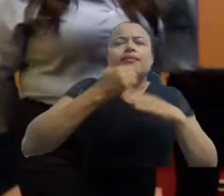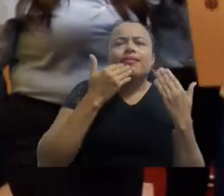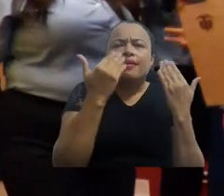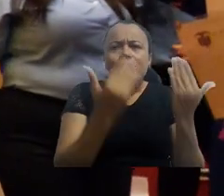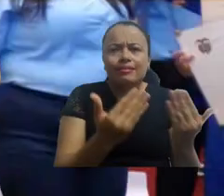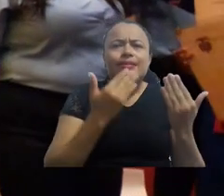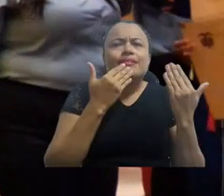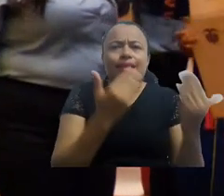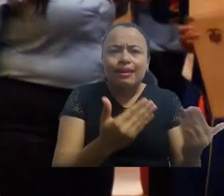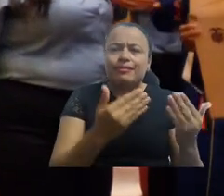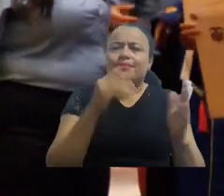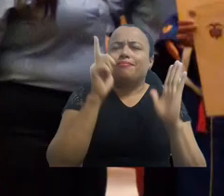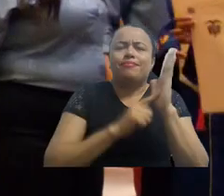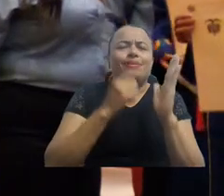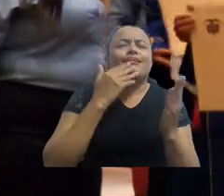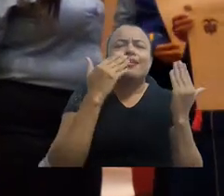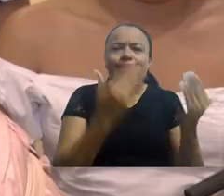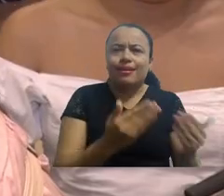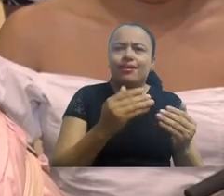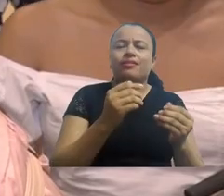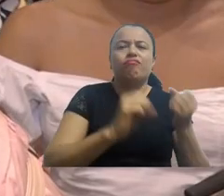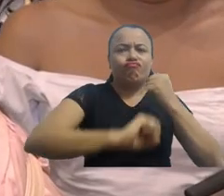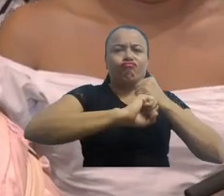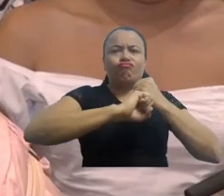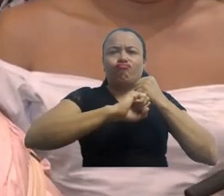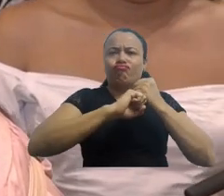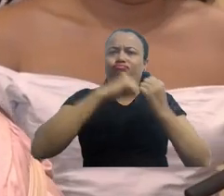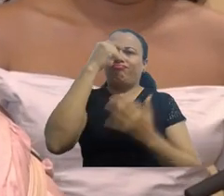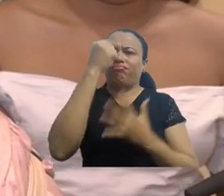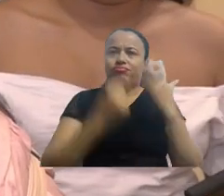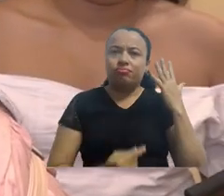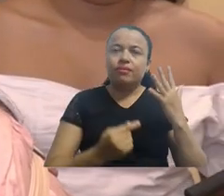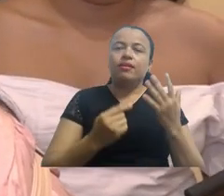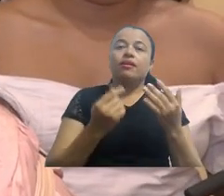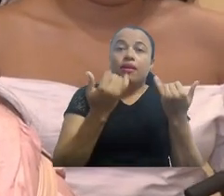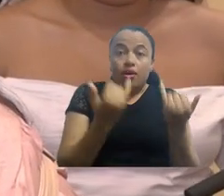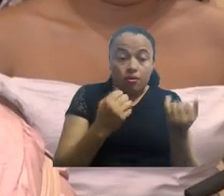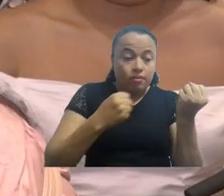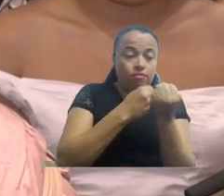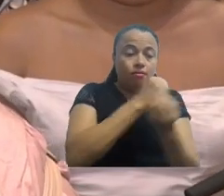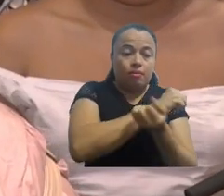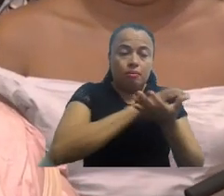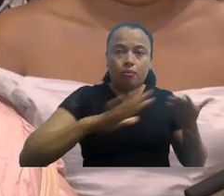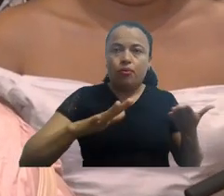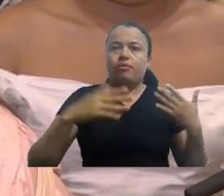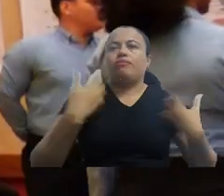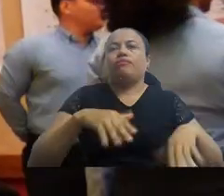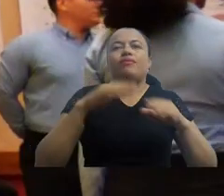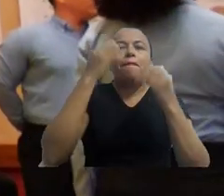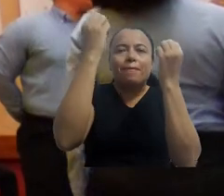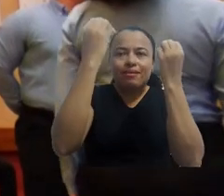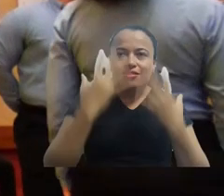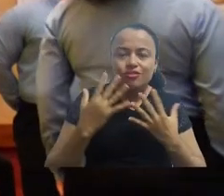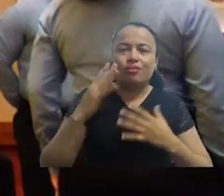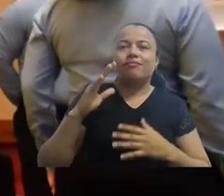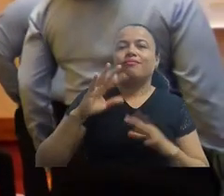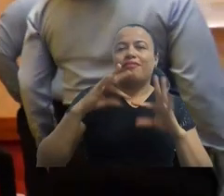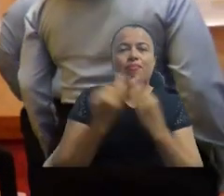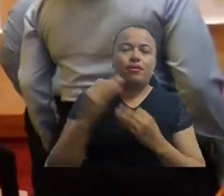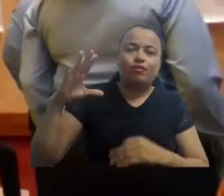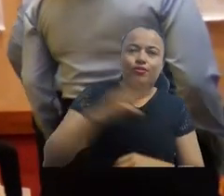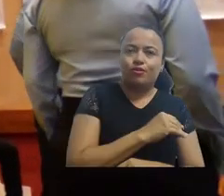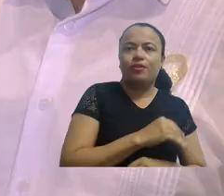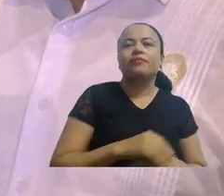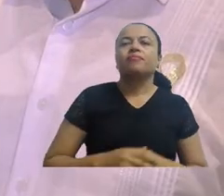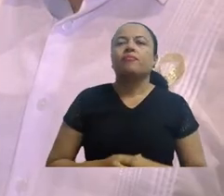Rector, gracias, gracias y mil gracias por todo el apoyo que nos ha dado, por esta beca que ha sido de verdad una bendición para toda